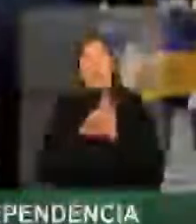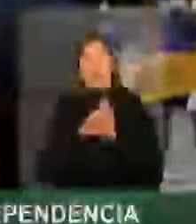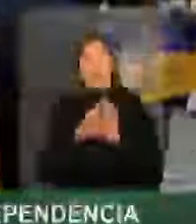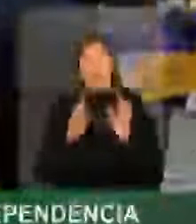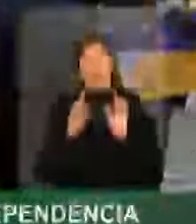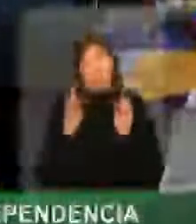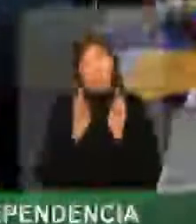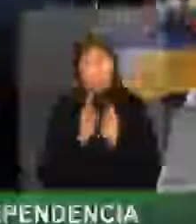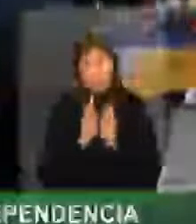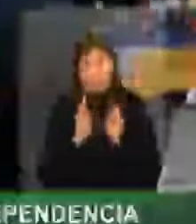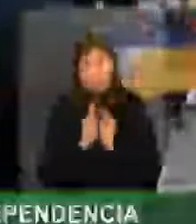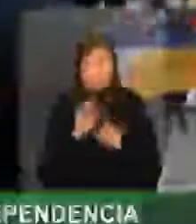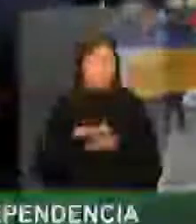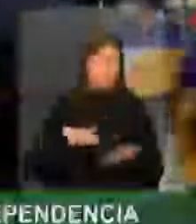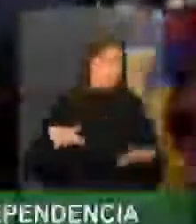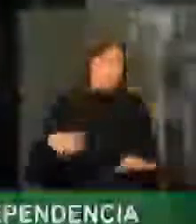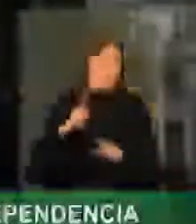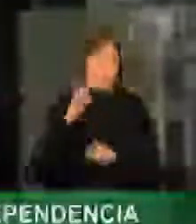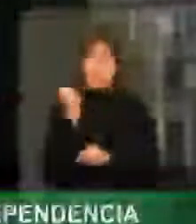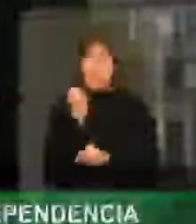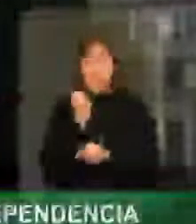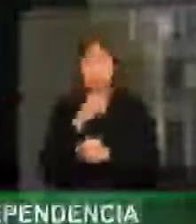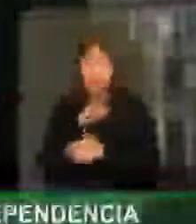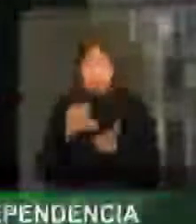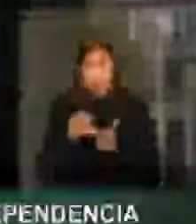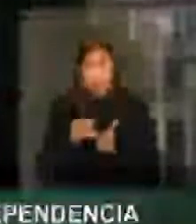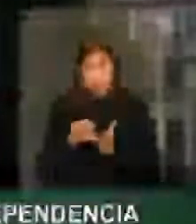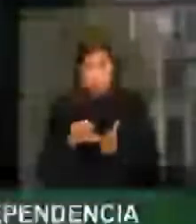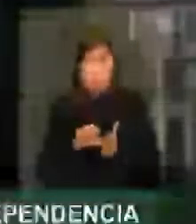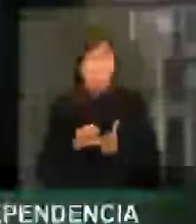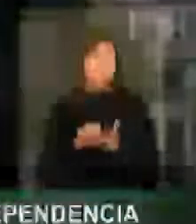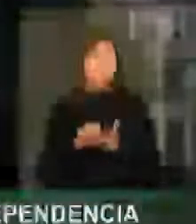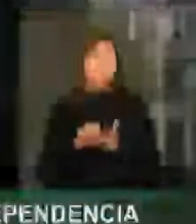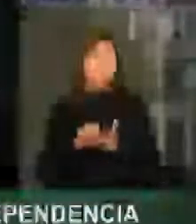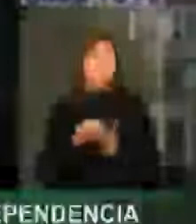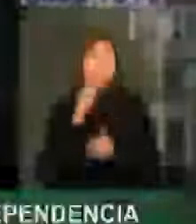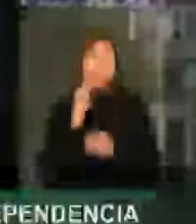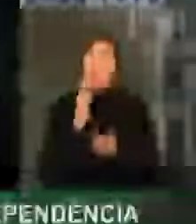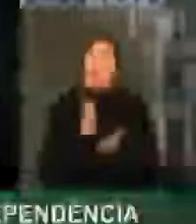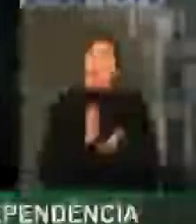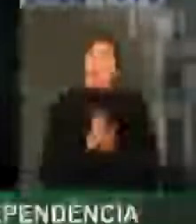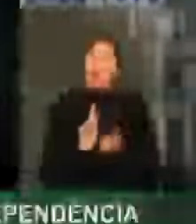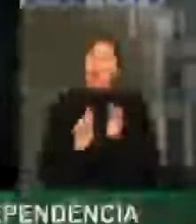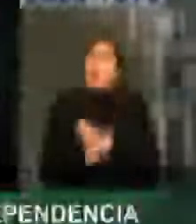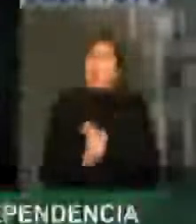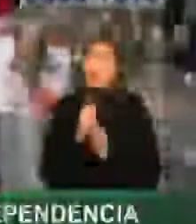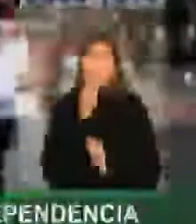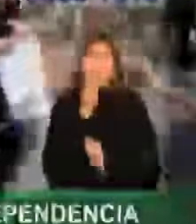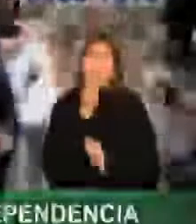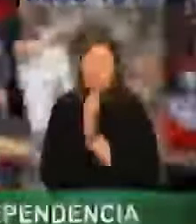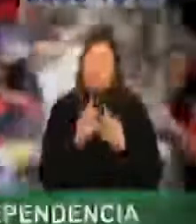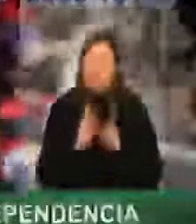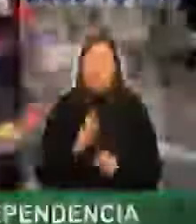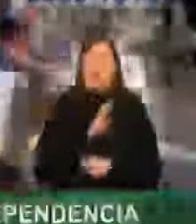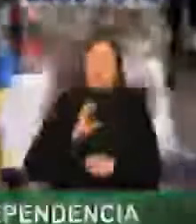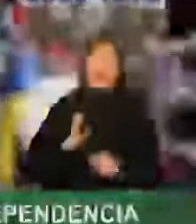Las manifestaciones recorrieron las calles de las principales ciudades con consignas diversas que en el fondo exigen una reforma policial y un Estado más solidario ante